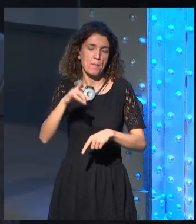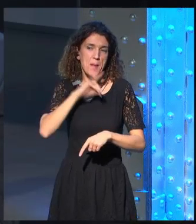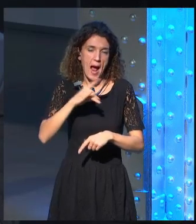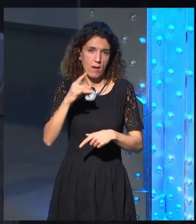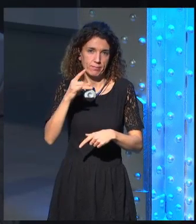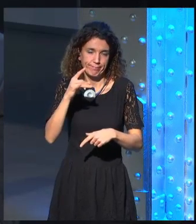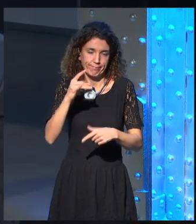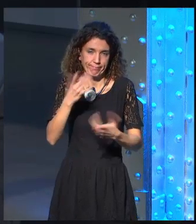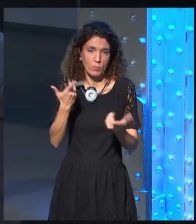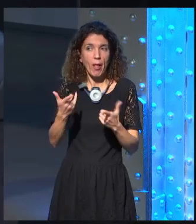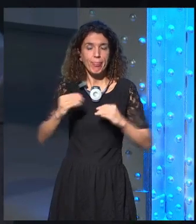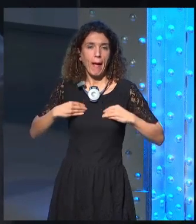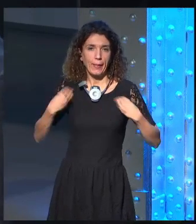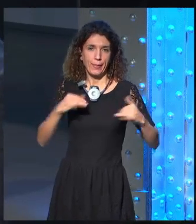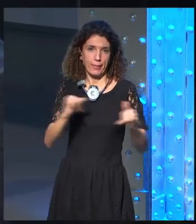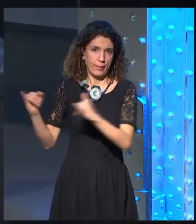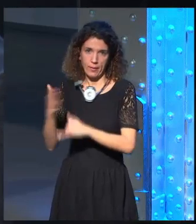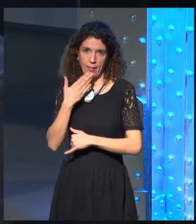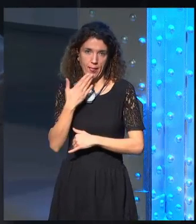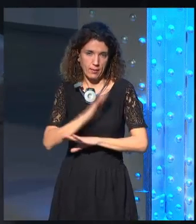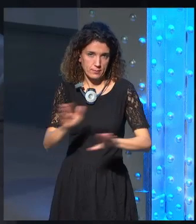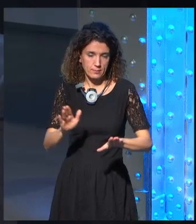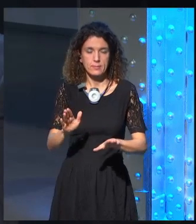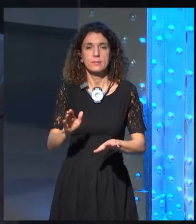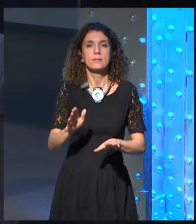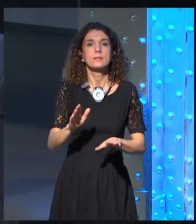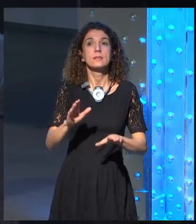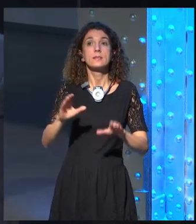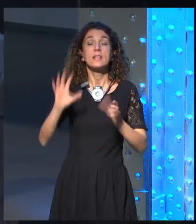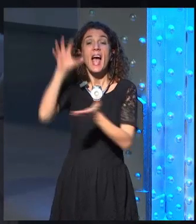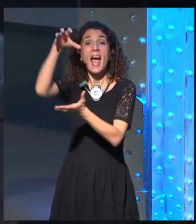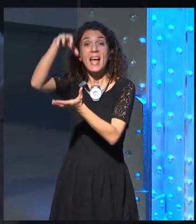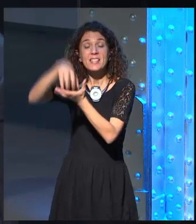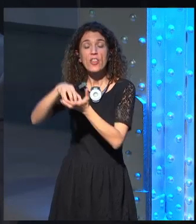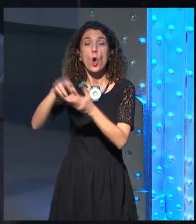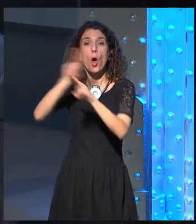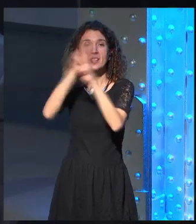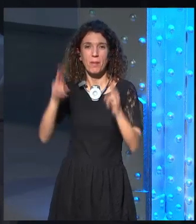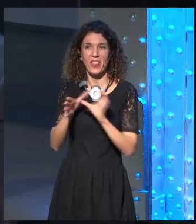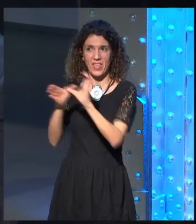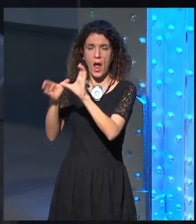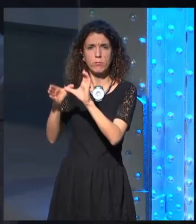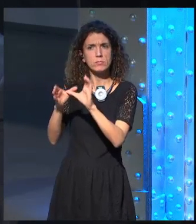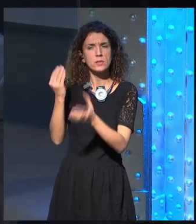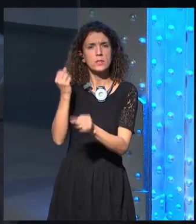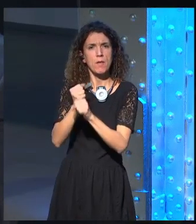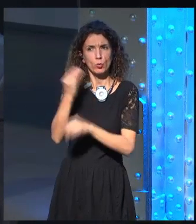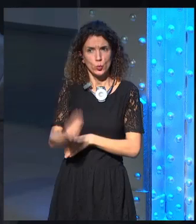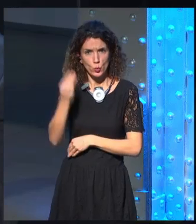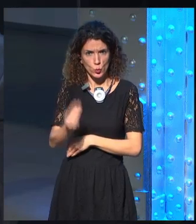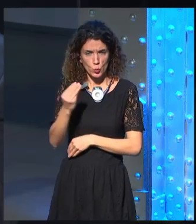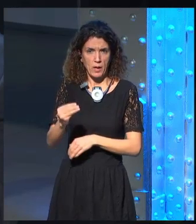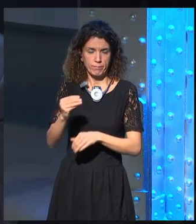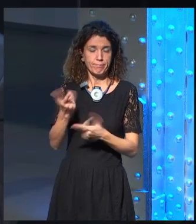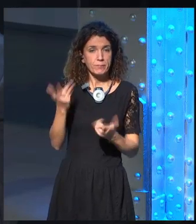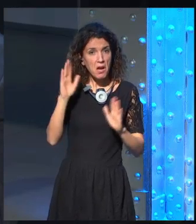es una película que entretiene mucho. La estación espacial hizo un muy buen trabajo para que pueda tener el aspecto que